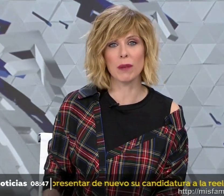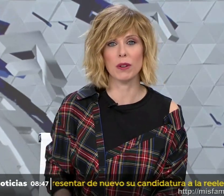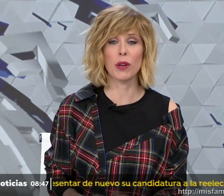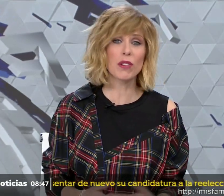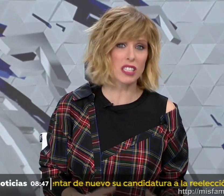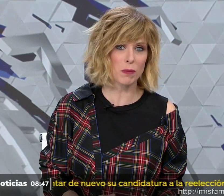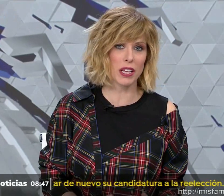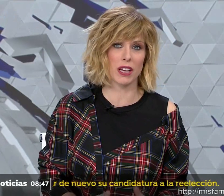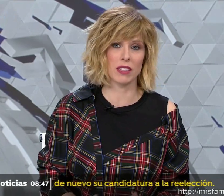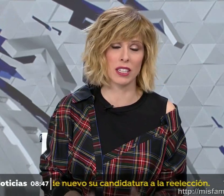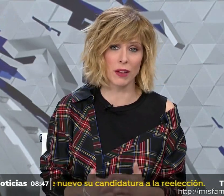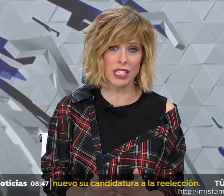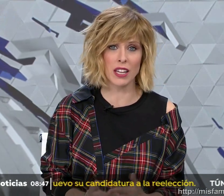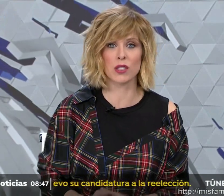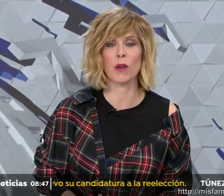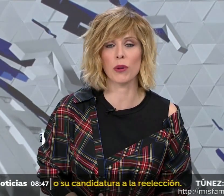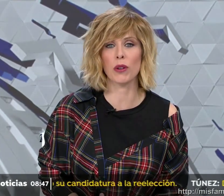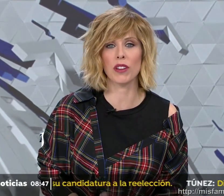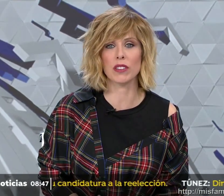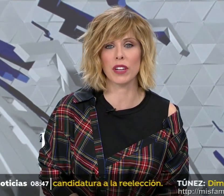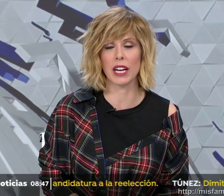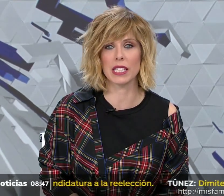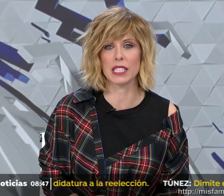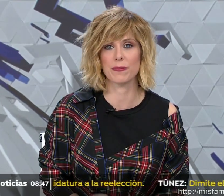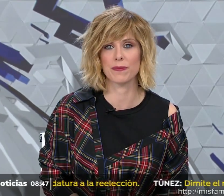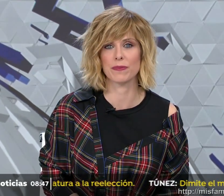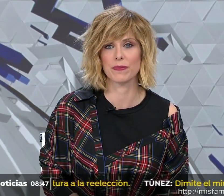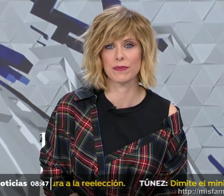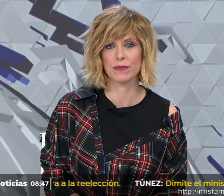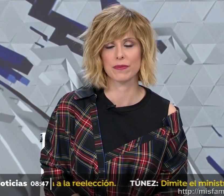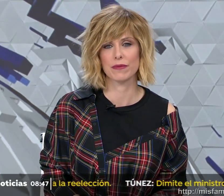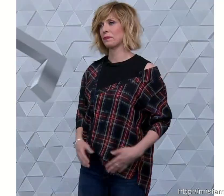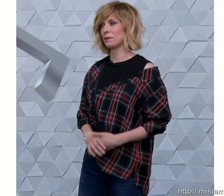vídeo por WhatsApp. Lo hizo desde España y gracias a eso han podido identificarles.